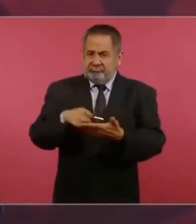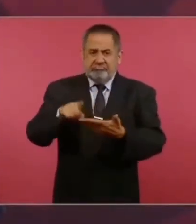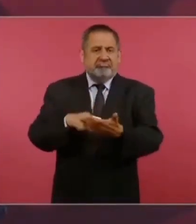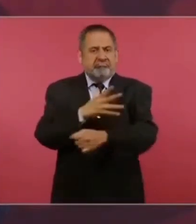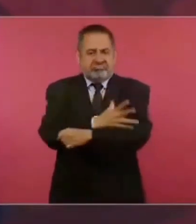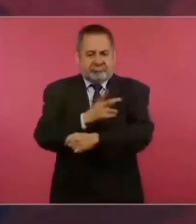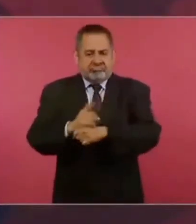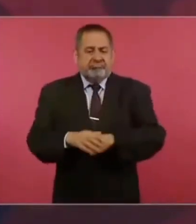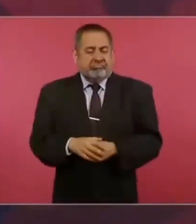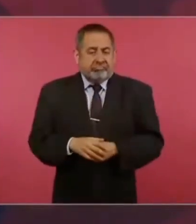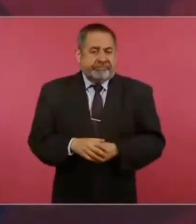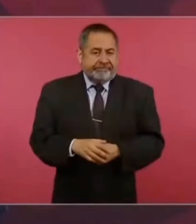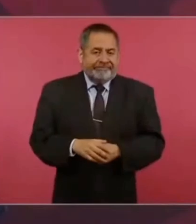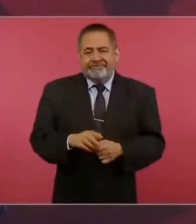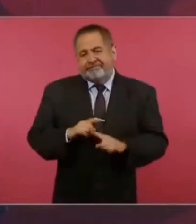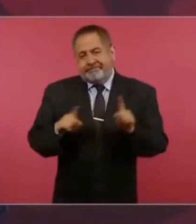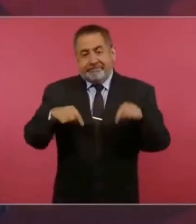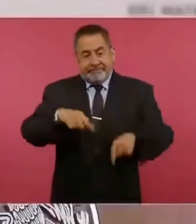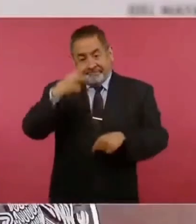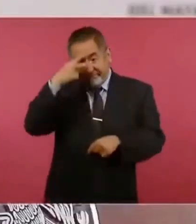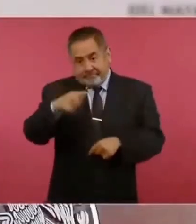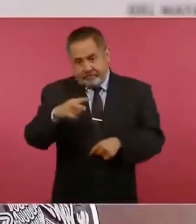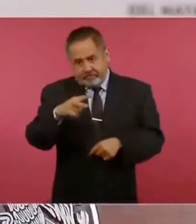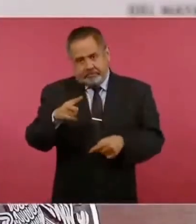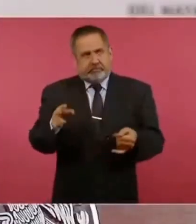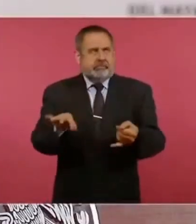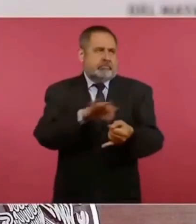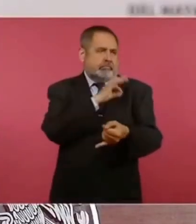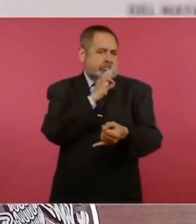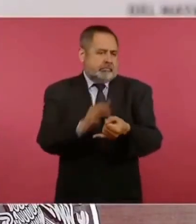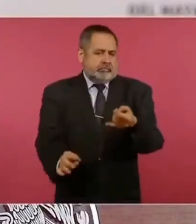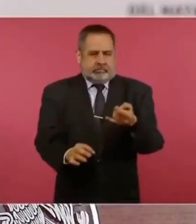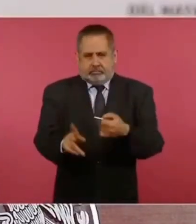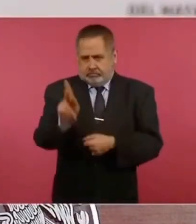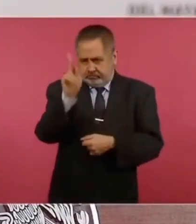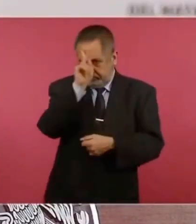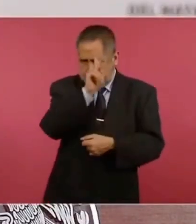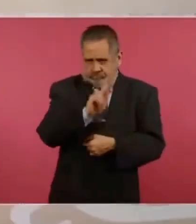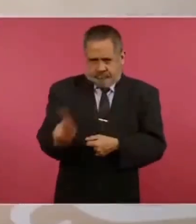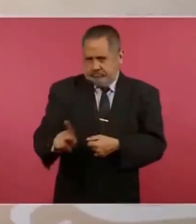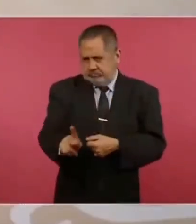Pero nosotros estábamos en los últimos lugares.